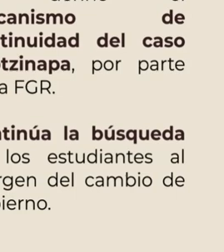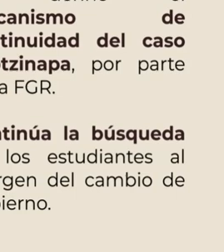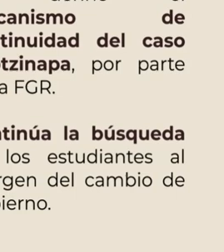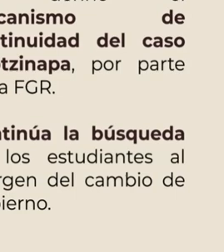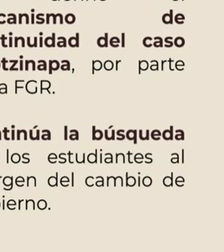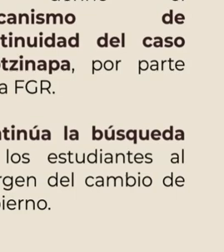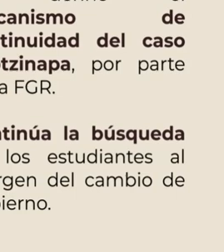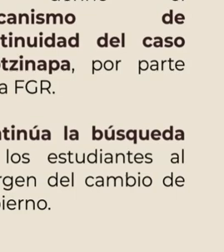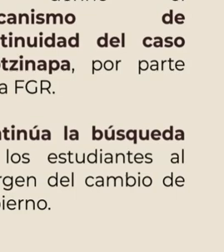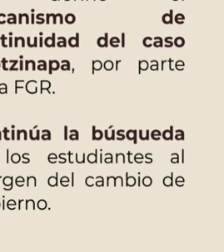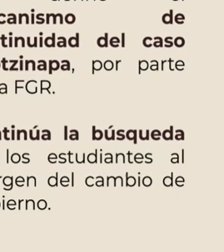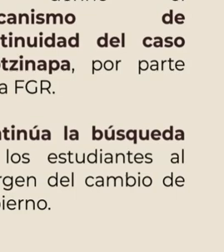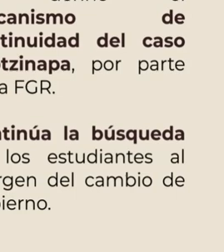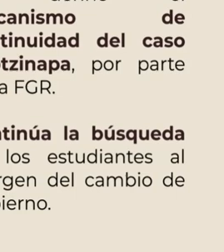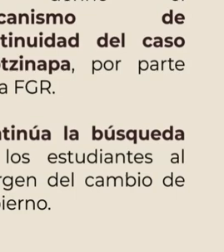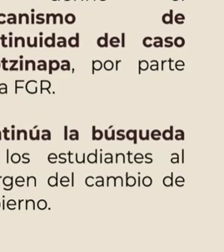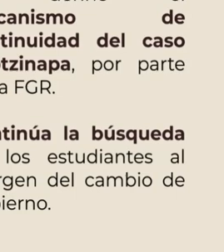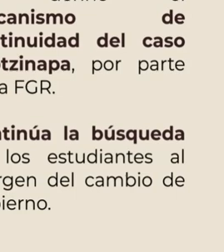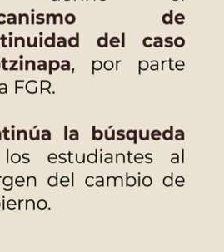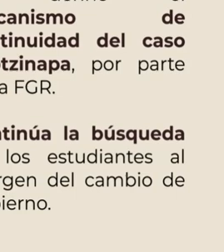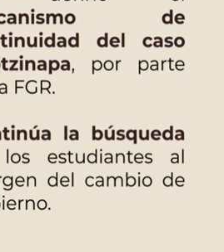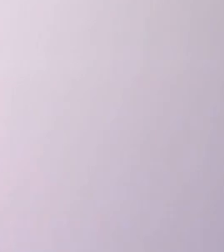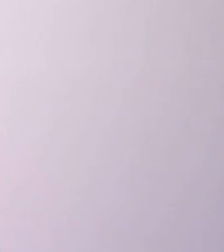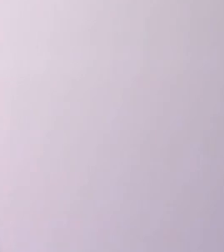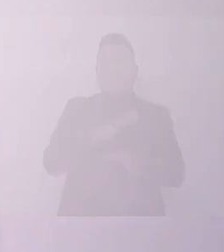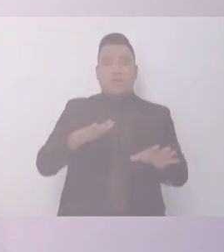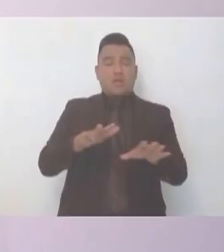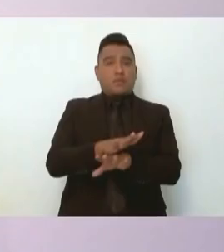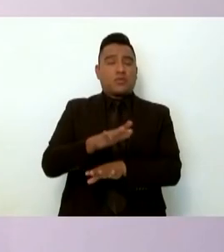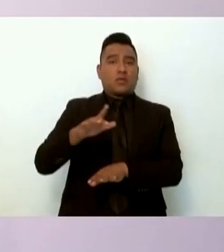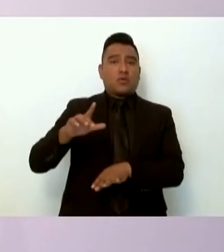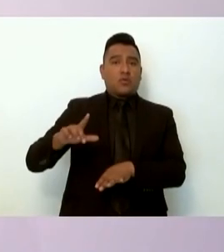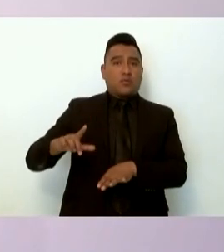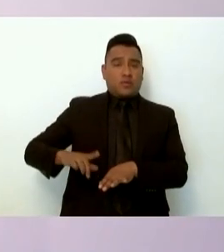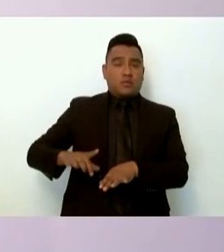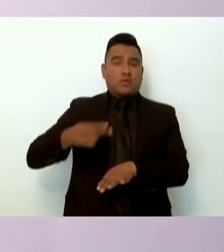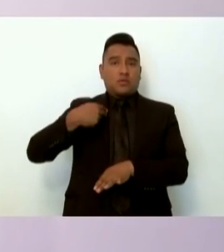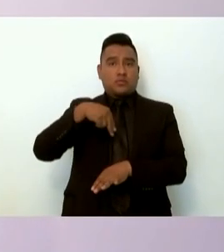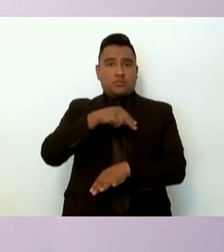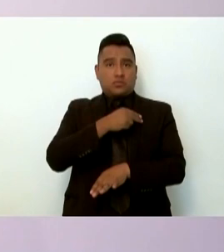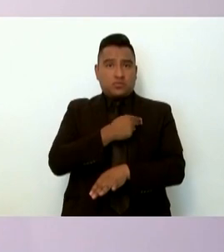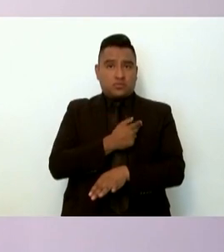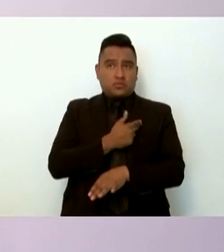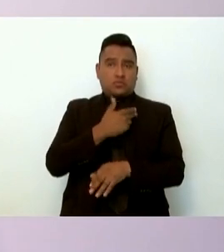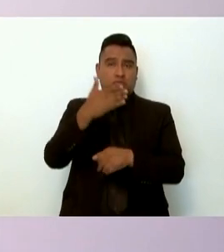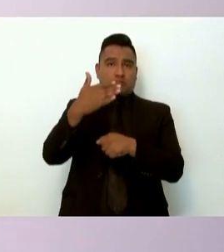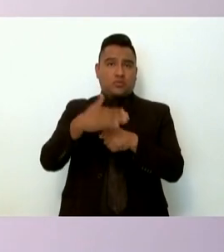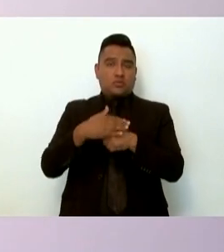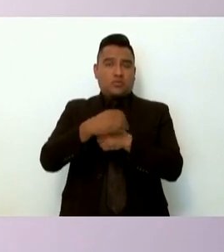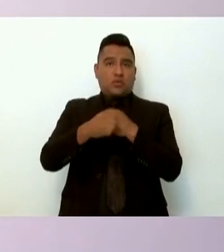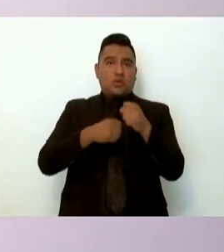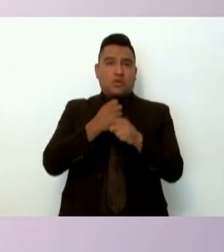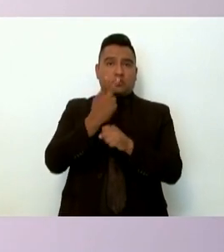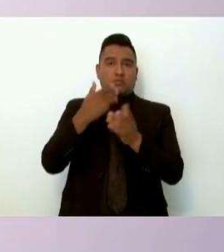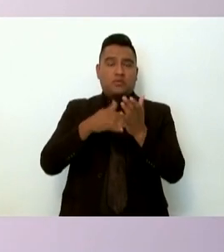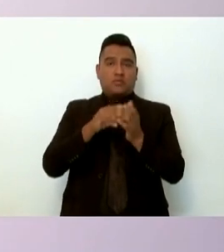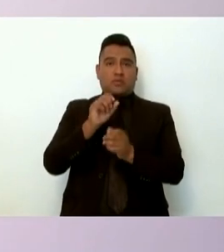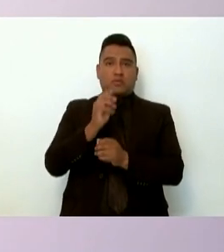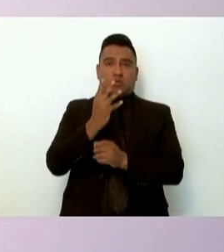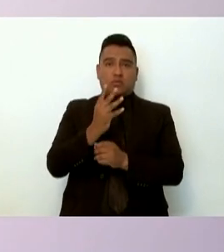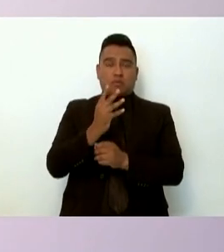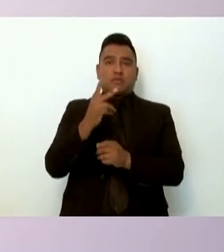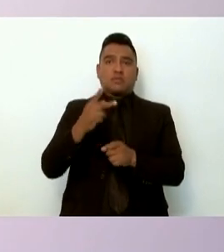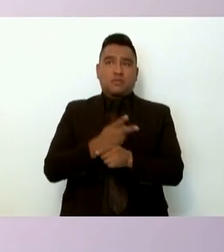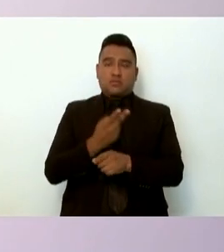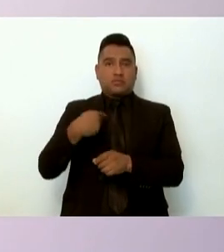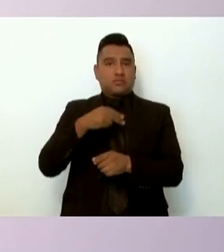independientemente del cambio de gobierno que se pueda presentar dentro del próximo año y vamos